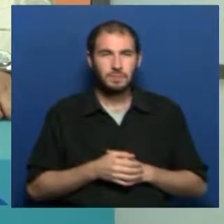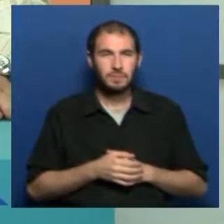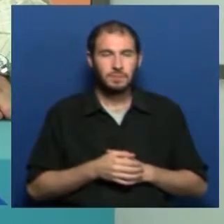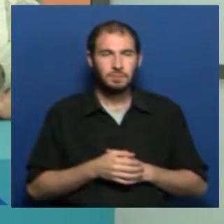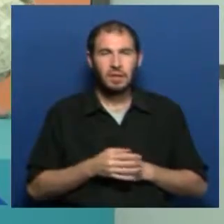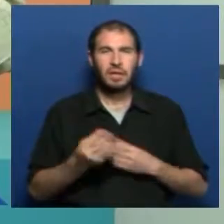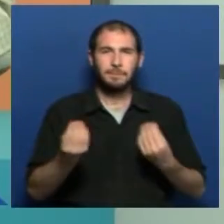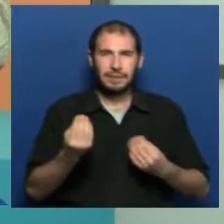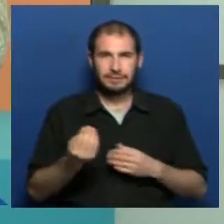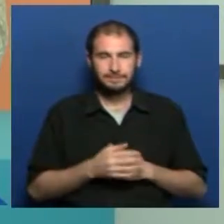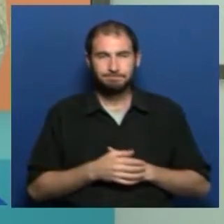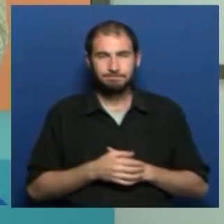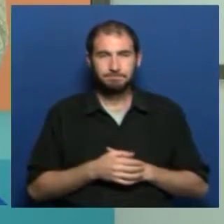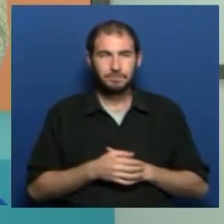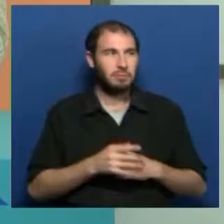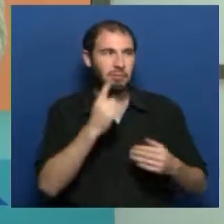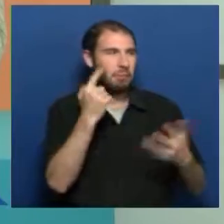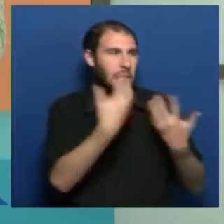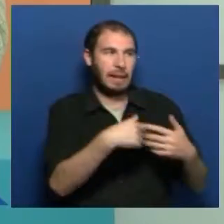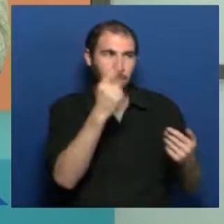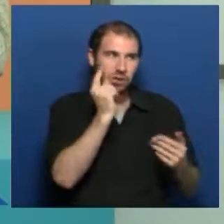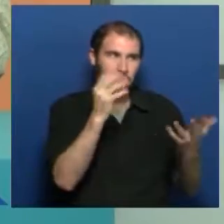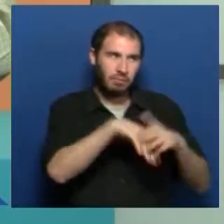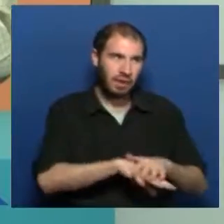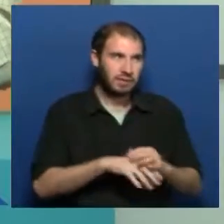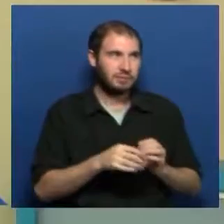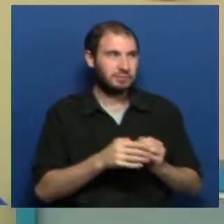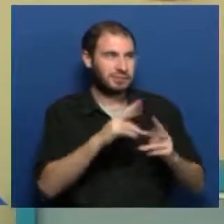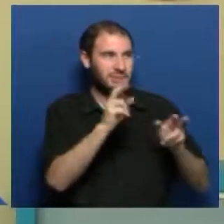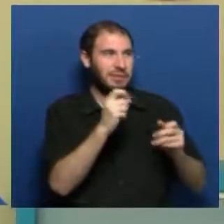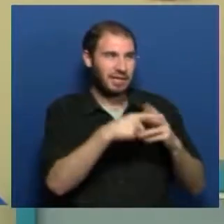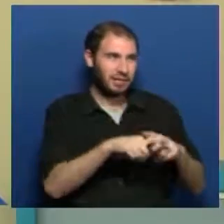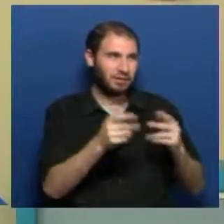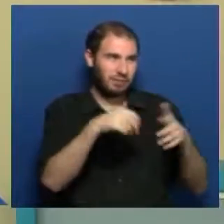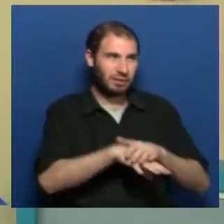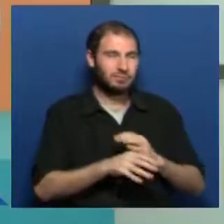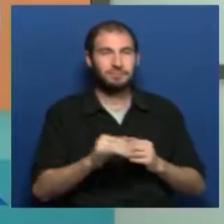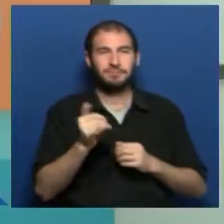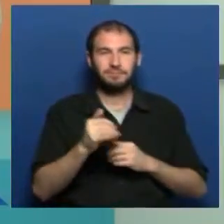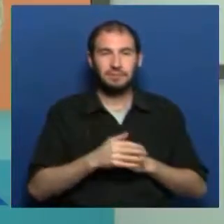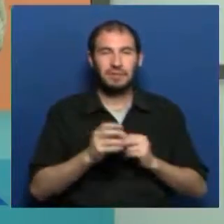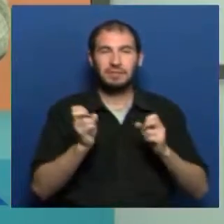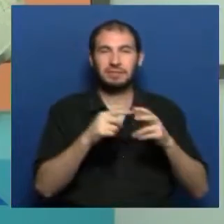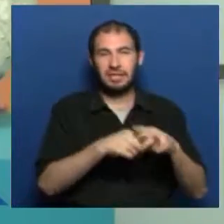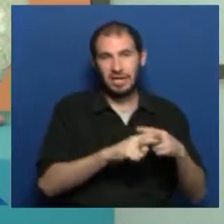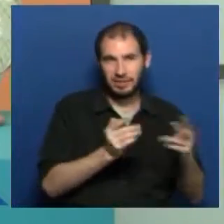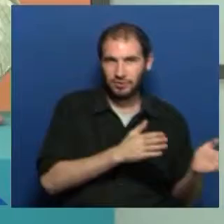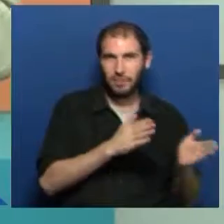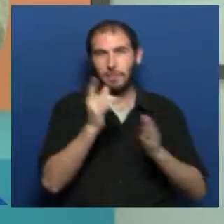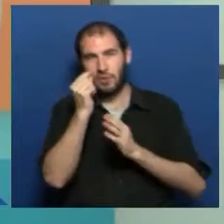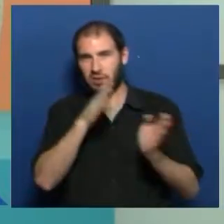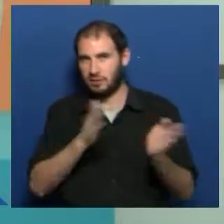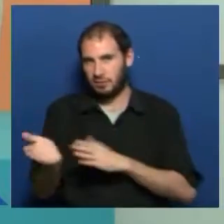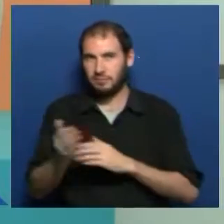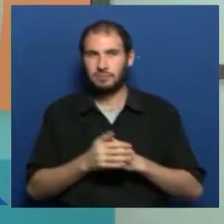Lo que ocurre es que, bueno... Por ahí se mezcla mucho lo político, ¿no? Dentro de lo técnico. Está lo técnico por un lado y lo político por